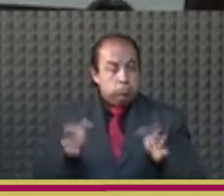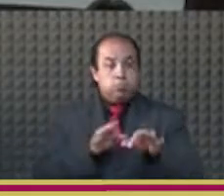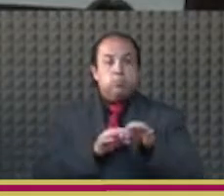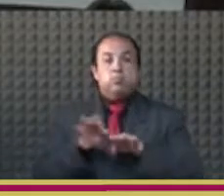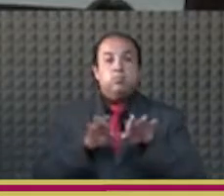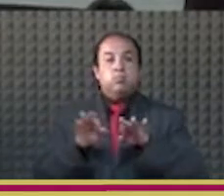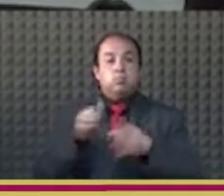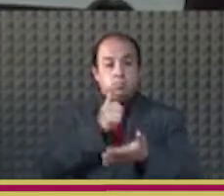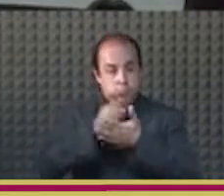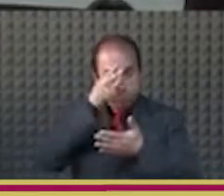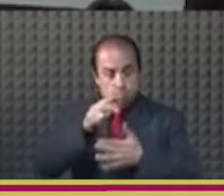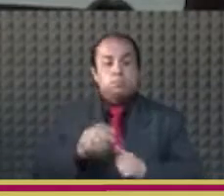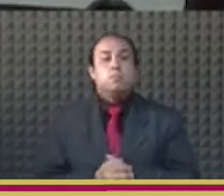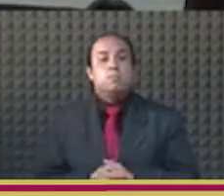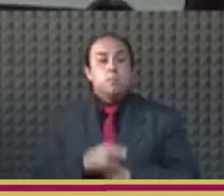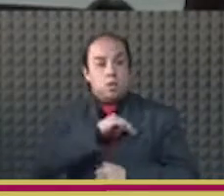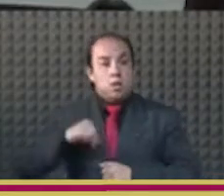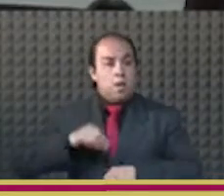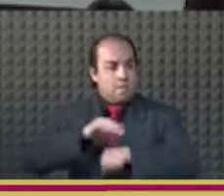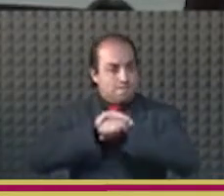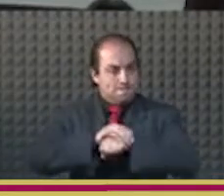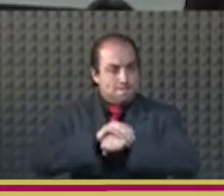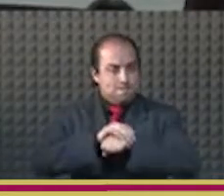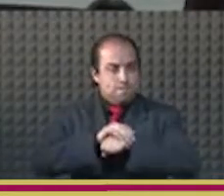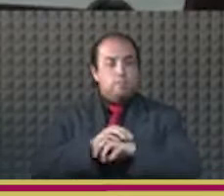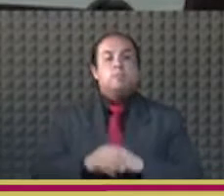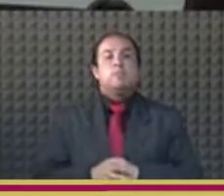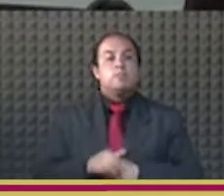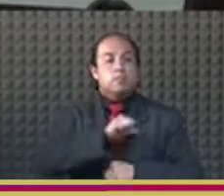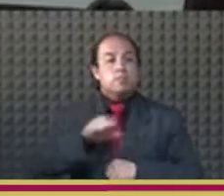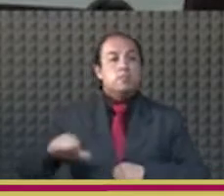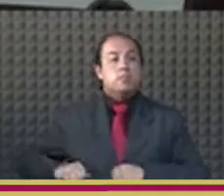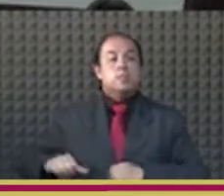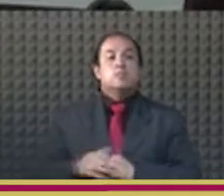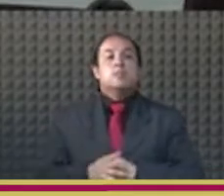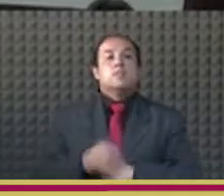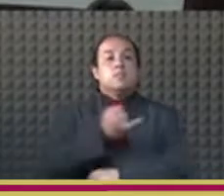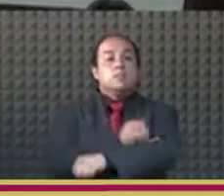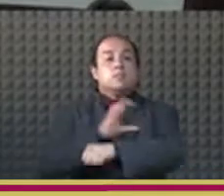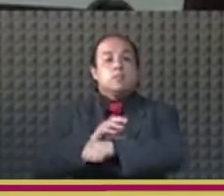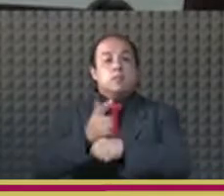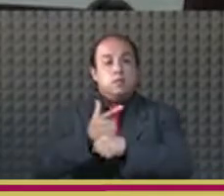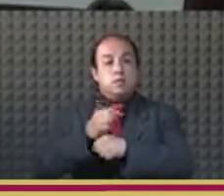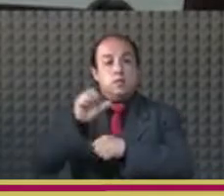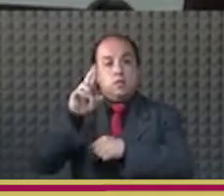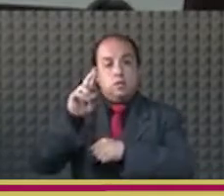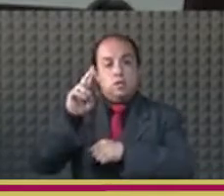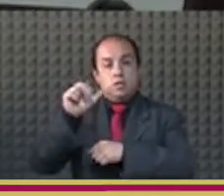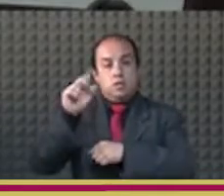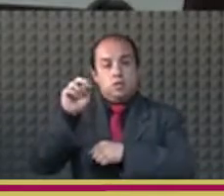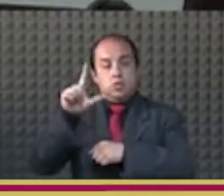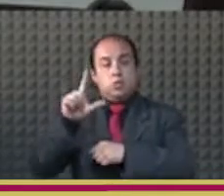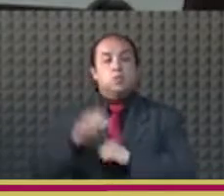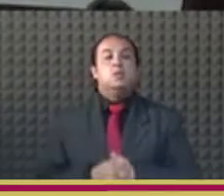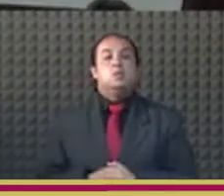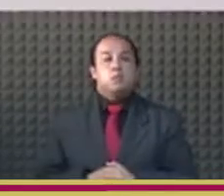de la Ciudad de México, a nuestro buen amigo y anfitrión, al alcalde de Iztacalco, el licenciado Raúl Armando Quintero